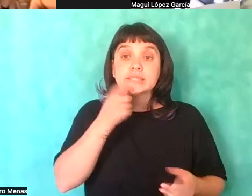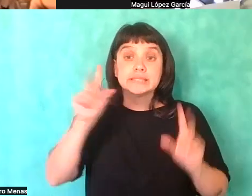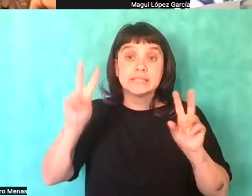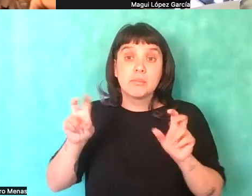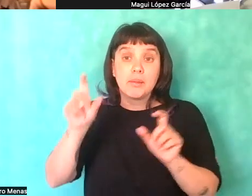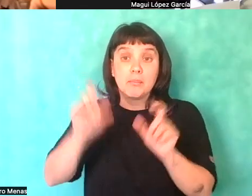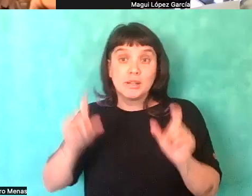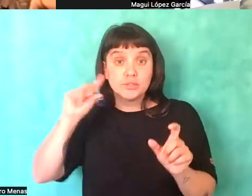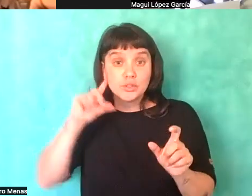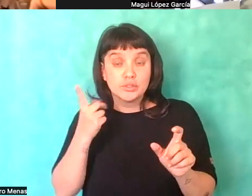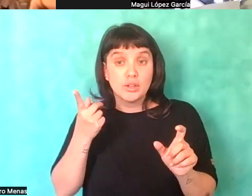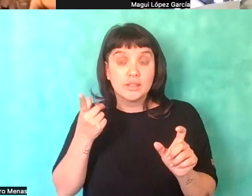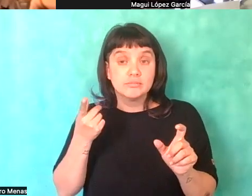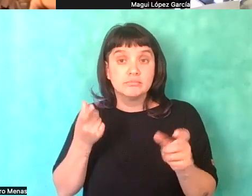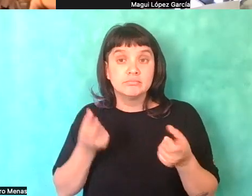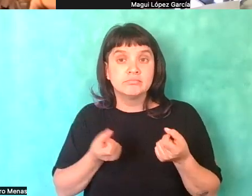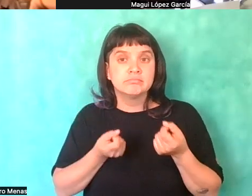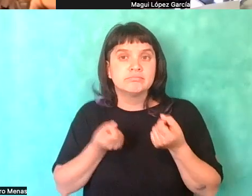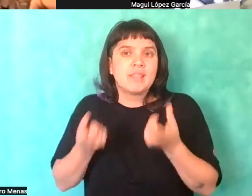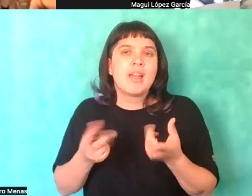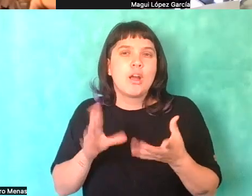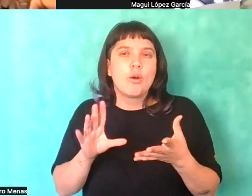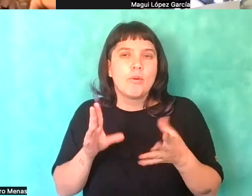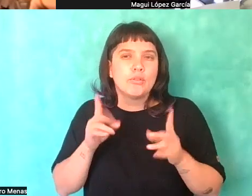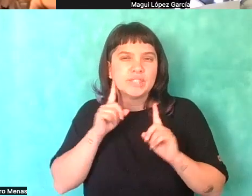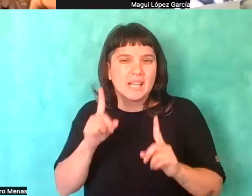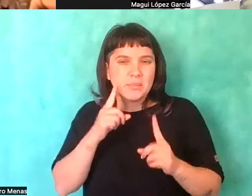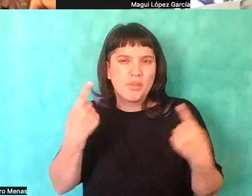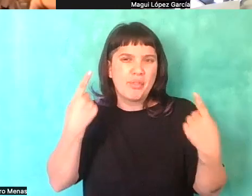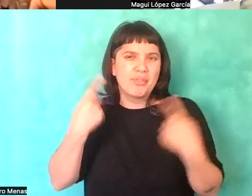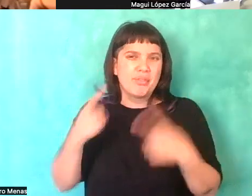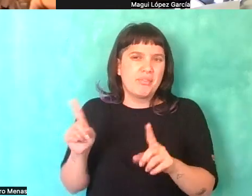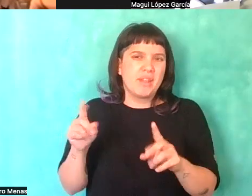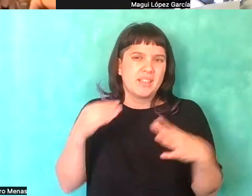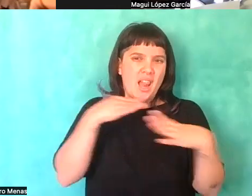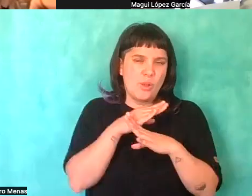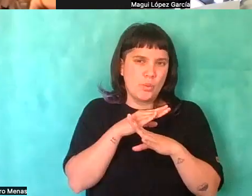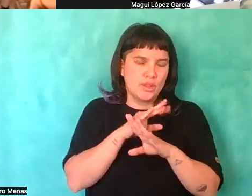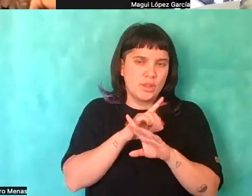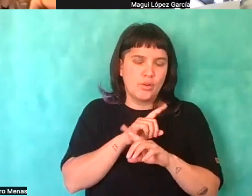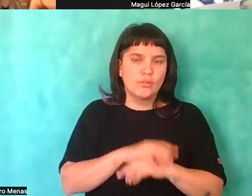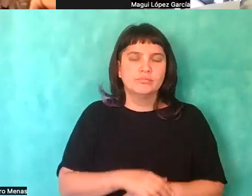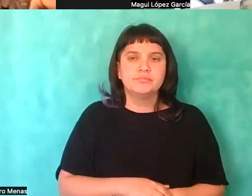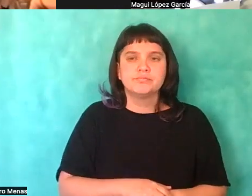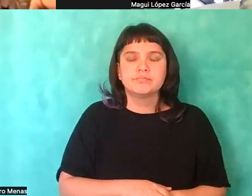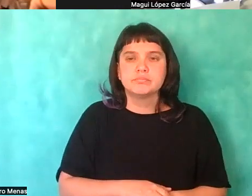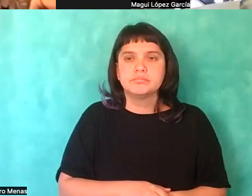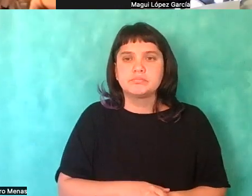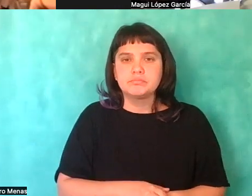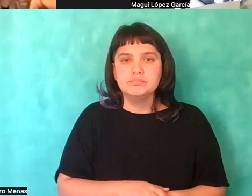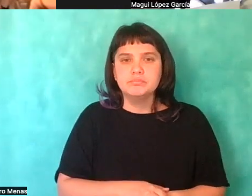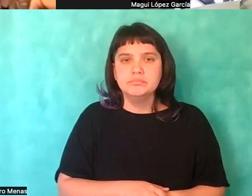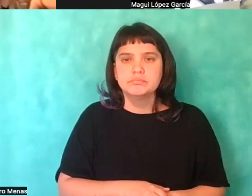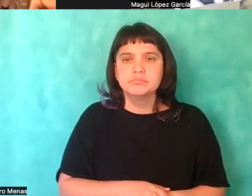se les suele dar a las lenguas de señas un tratamiento diferente de lo, de lo lingüístico, digamos. Claro. Entonces, bueno, la discusión está